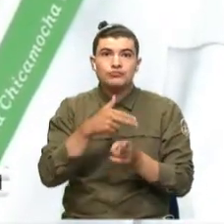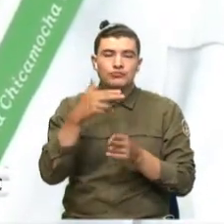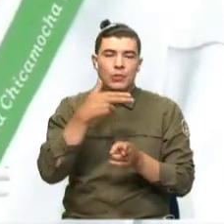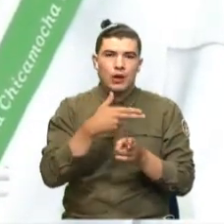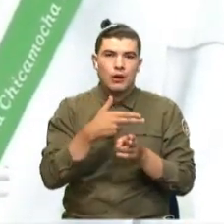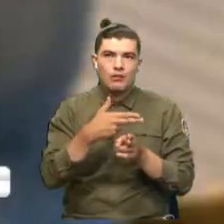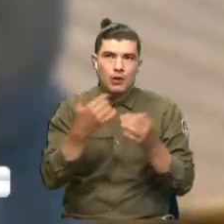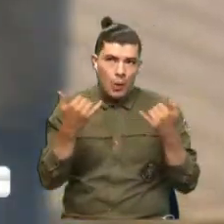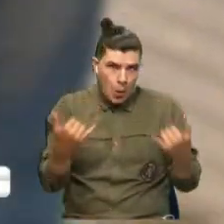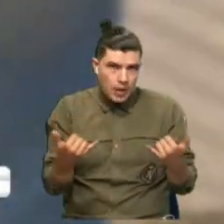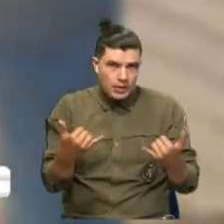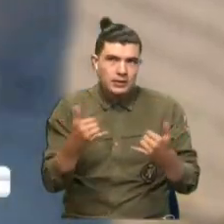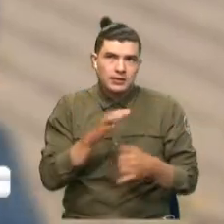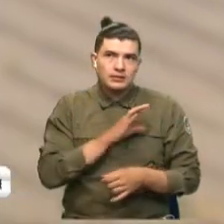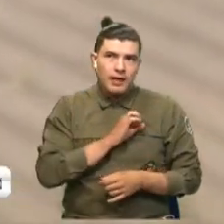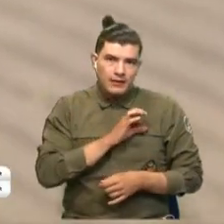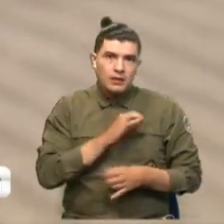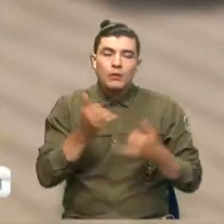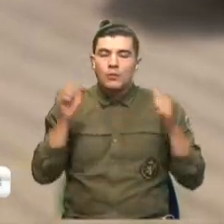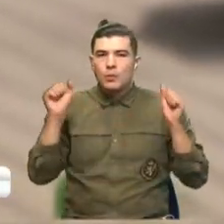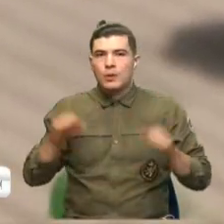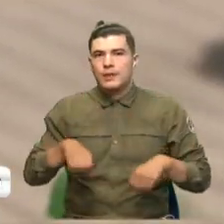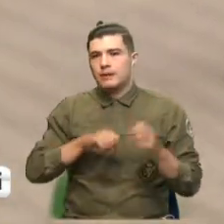el día de hoy y remitidas a un centro psiquiátrico